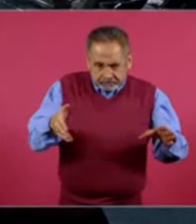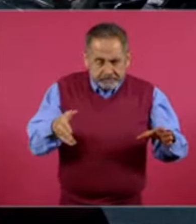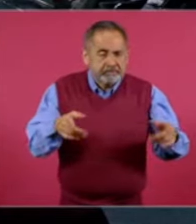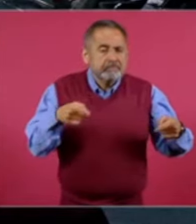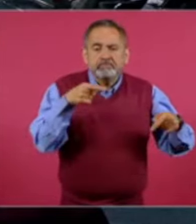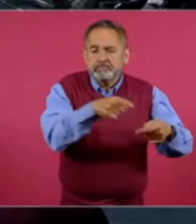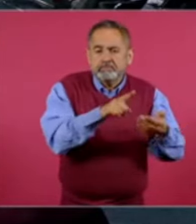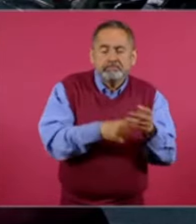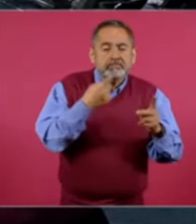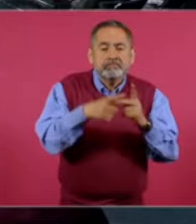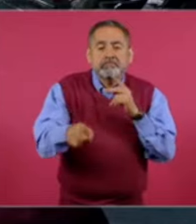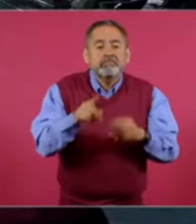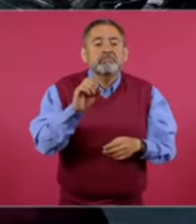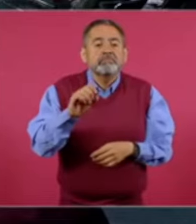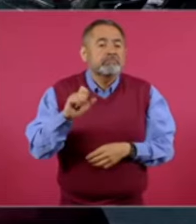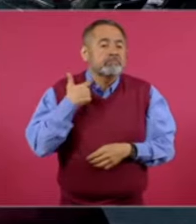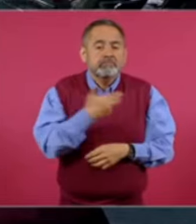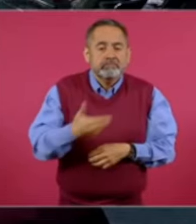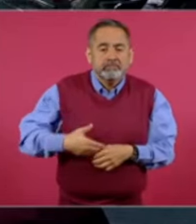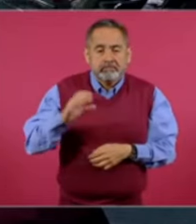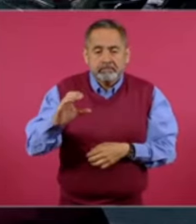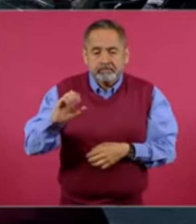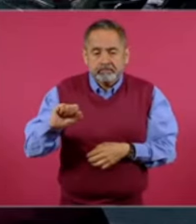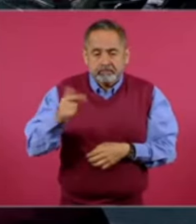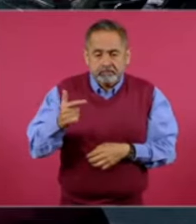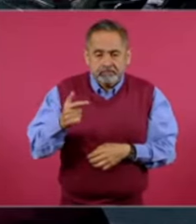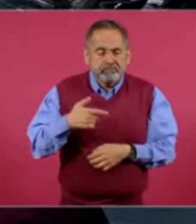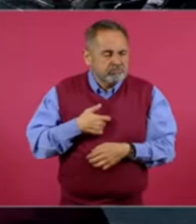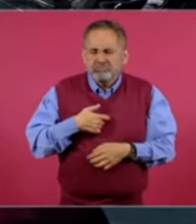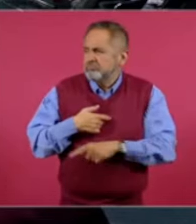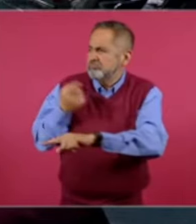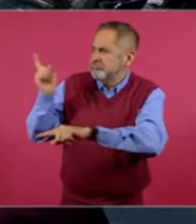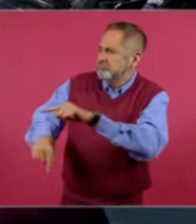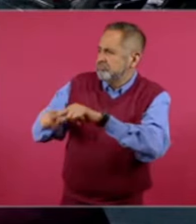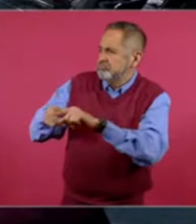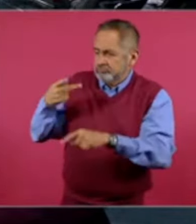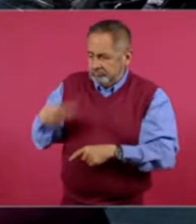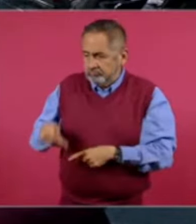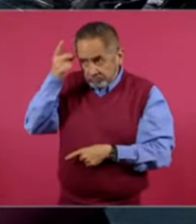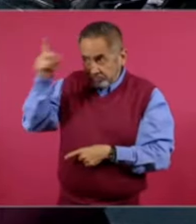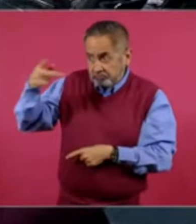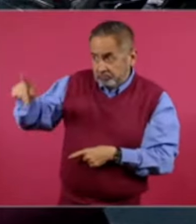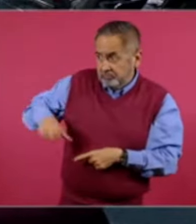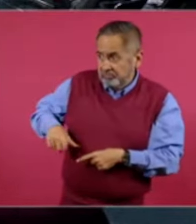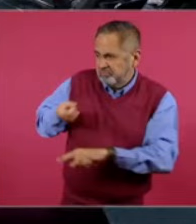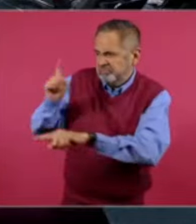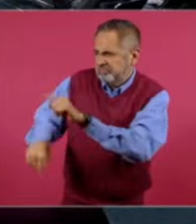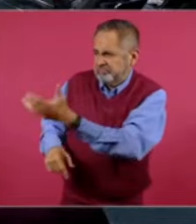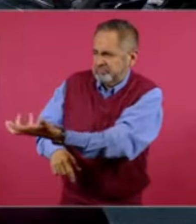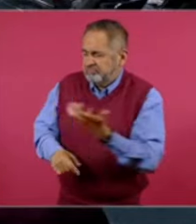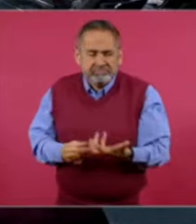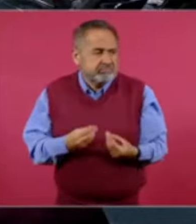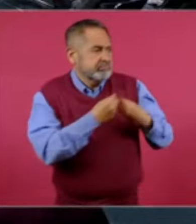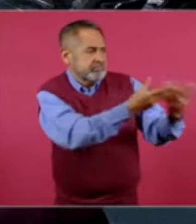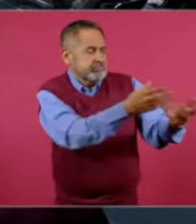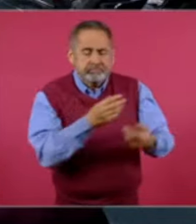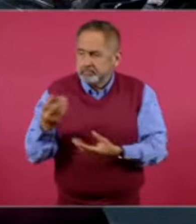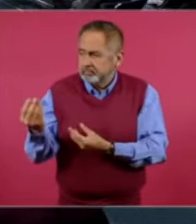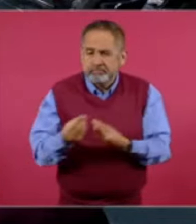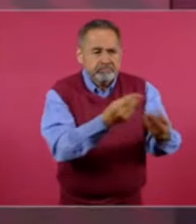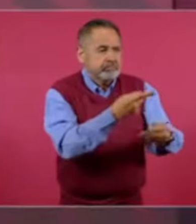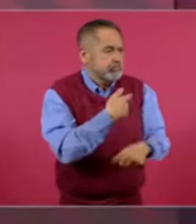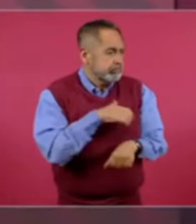a partir de que Salinas profundizó en la entrega de bienes nacionales y del pueblo a unos cuantos, a